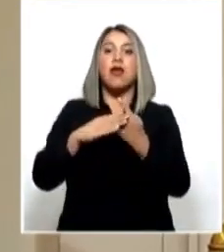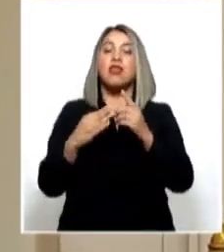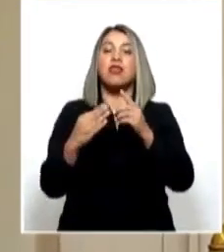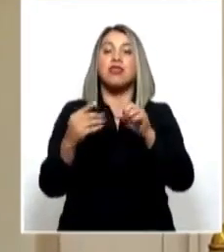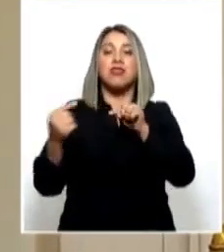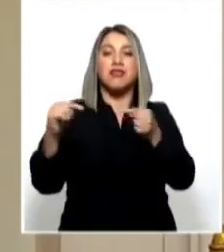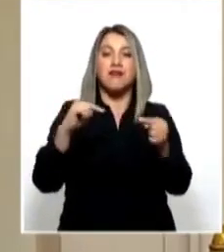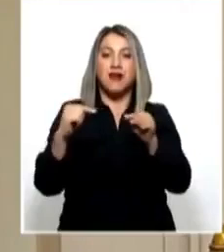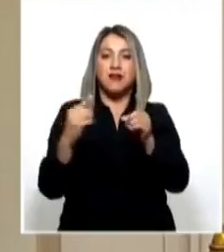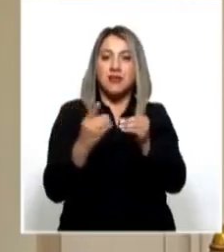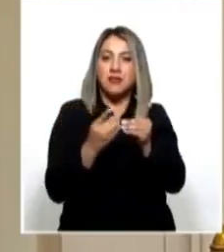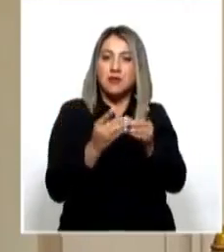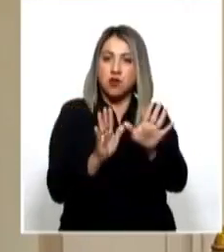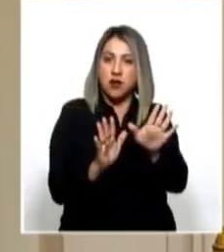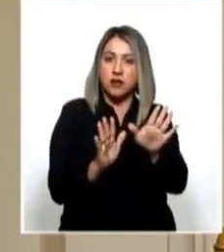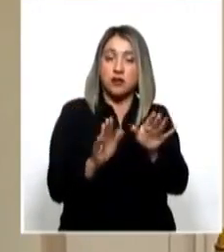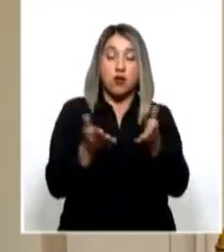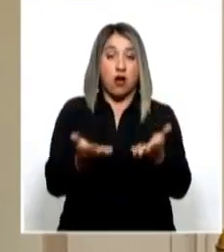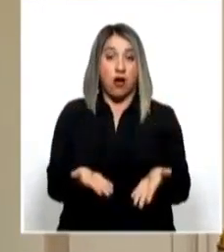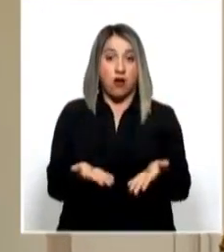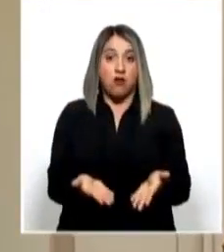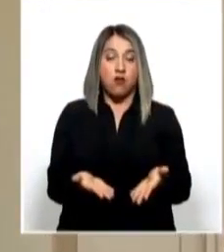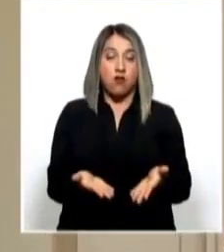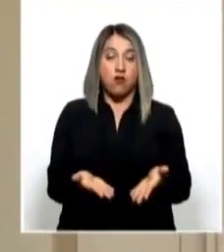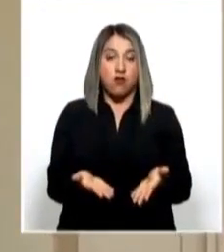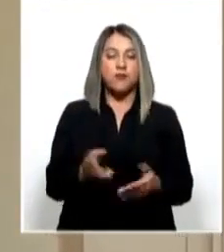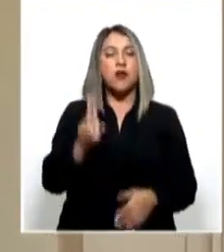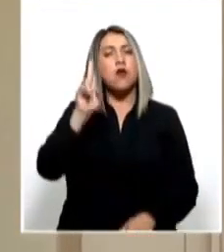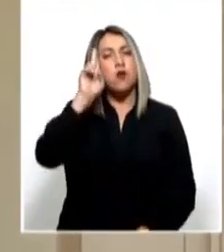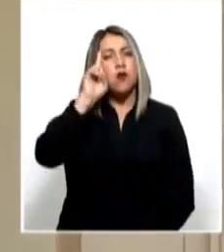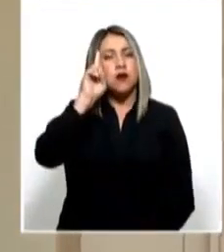Bien vale en este momento recordar